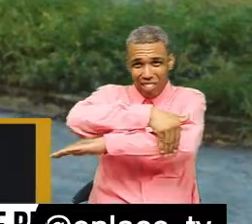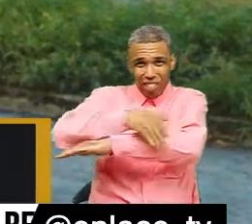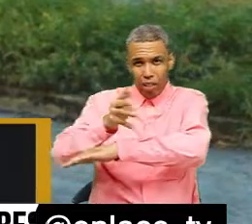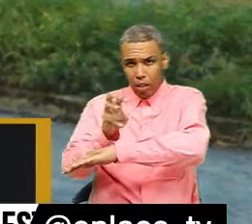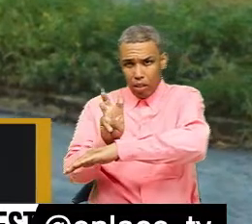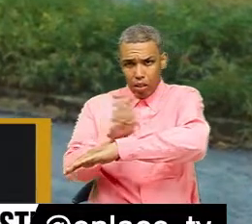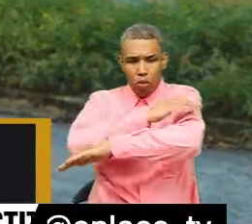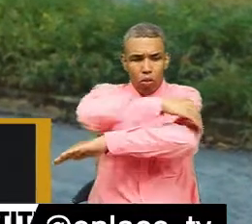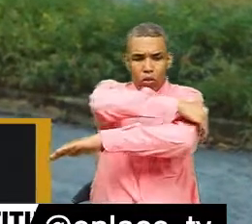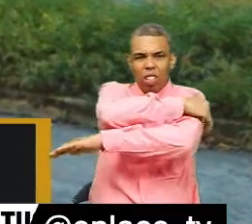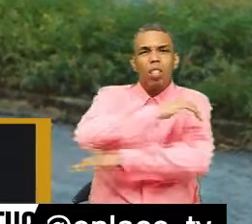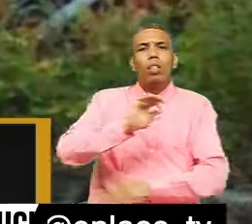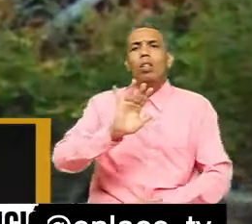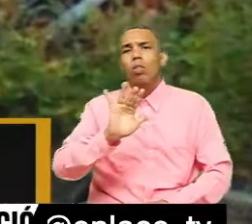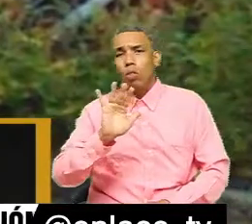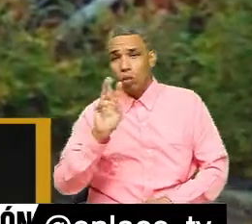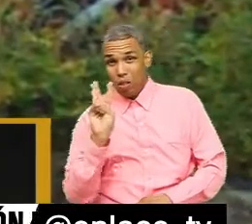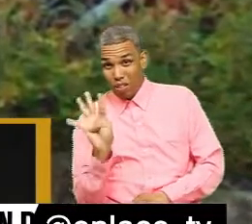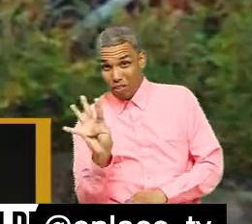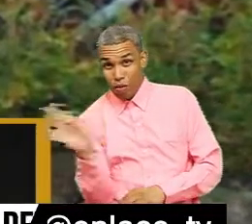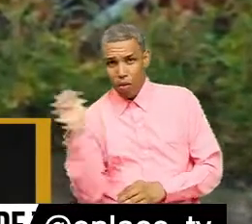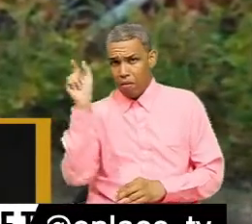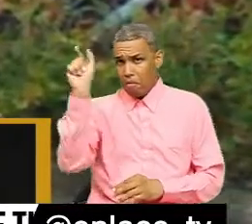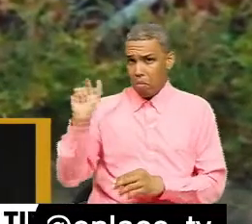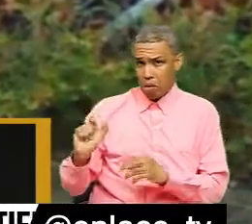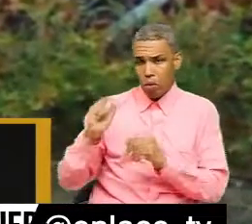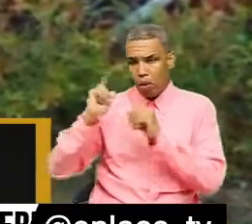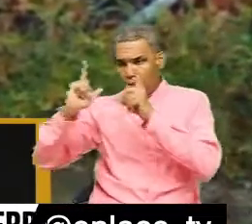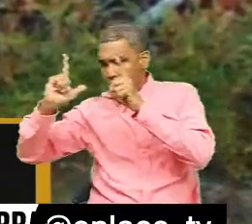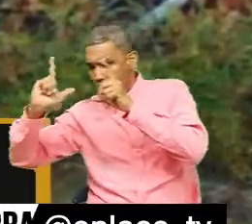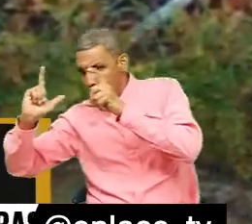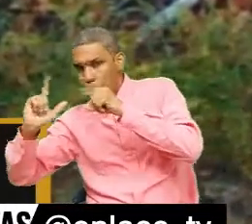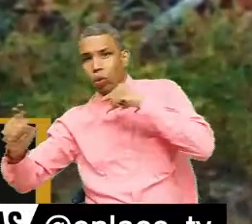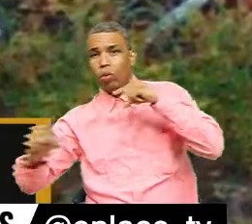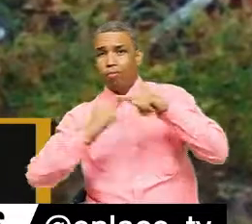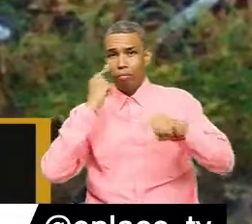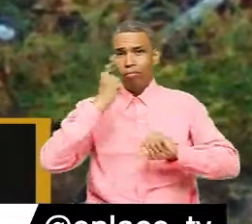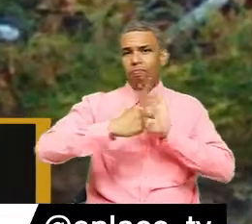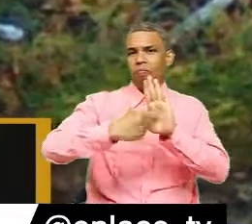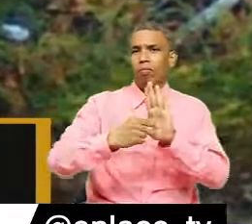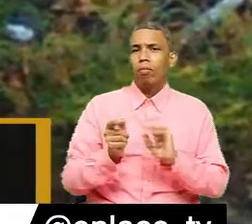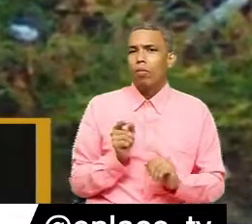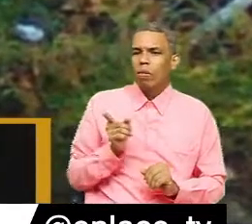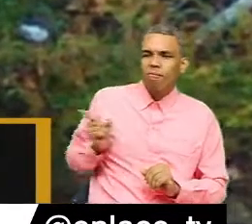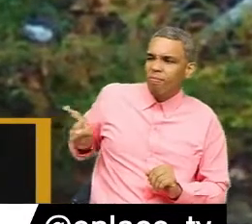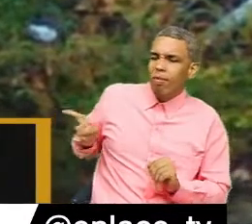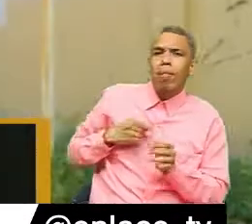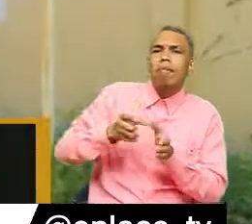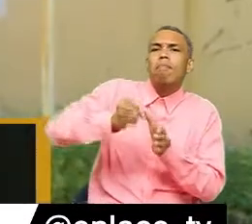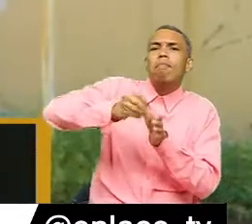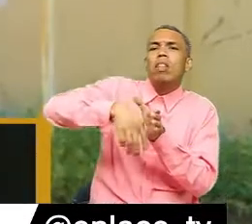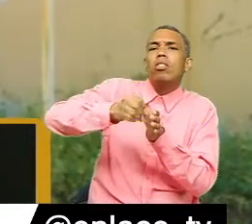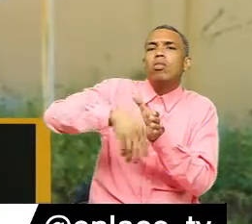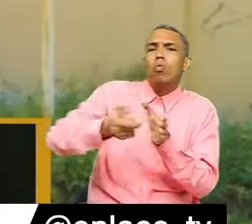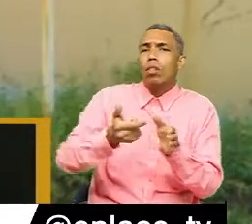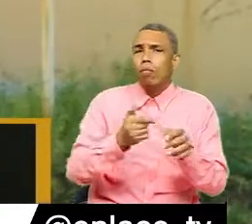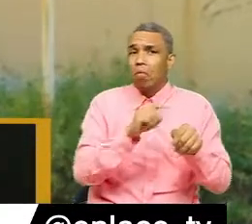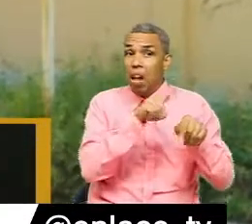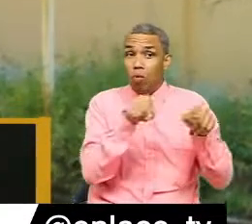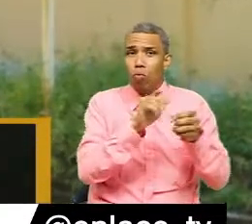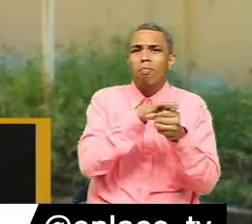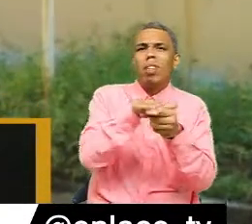5423. El ciudadano denuncia que esta basura lleva varios meses allí, lo que hace que otros habitantes de otros barrios lo tengan como un basurero,